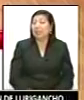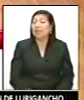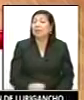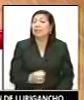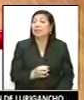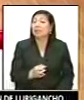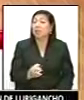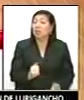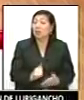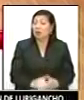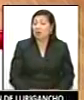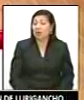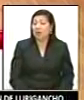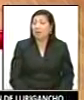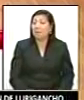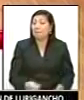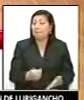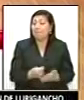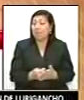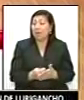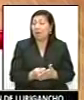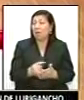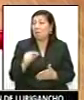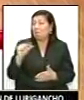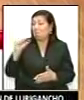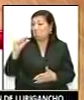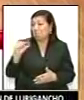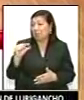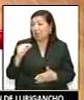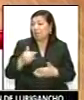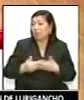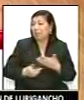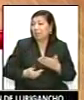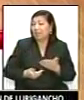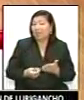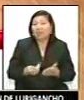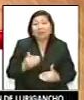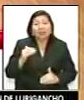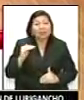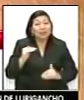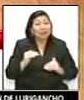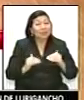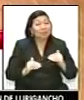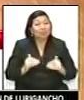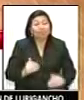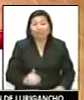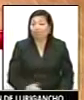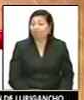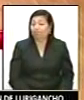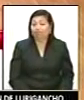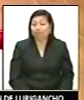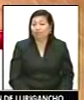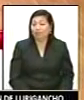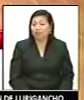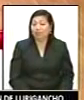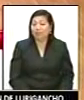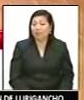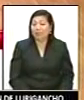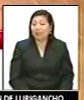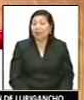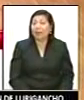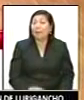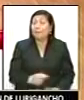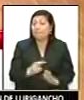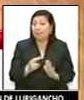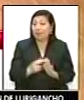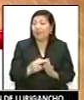sino simplemente la remuneración mínima, lo cual está generando una inequidad, señor presidente, ¿no? Simplemente el